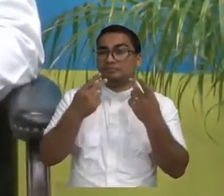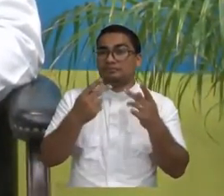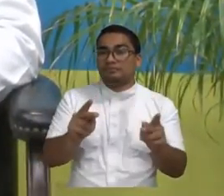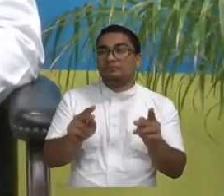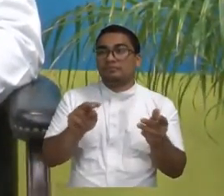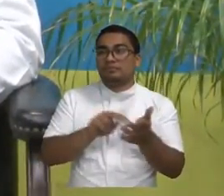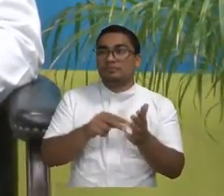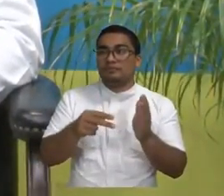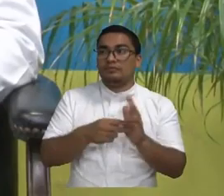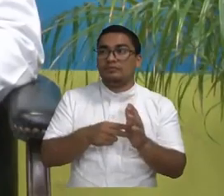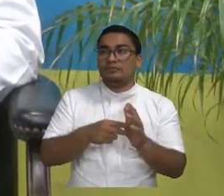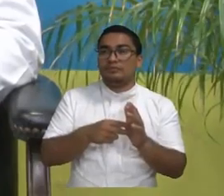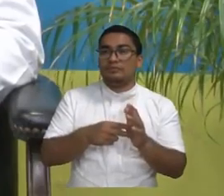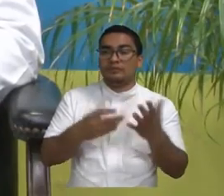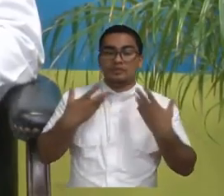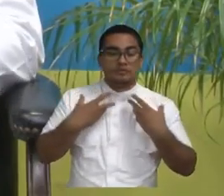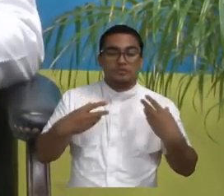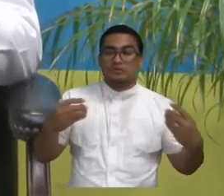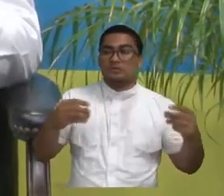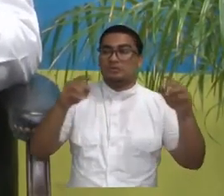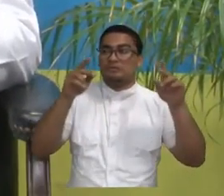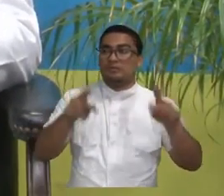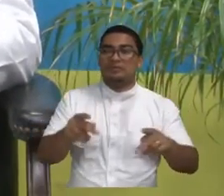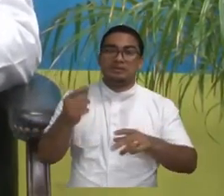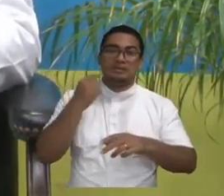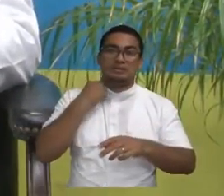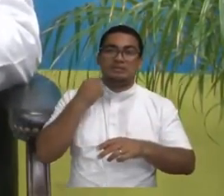el estigma no. El paciente siempre queda